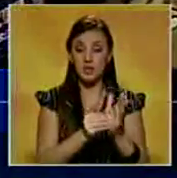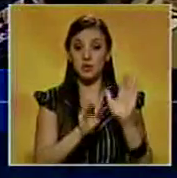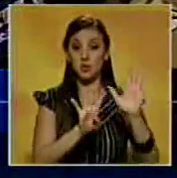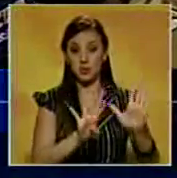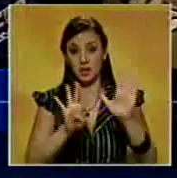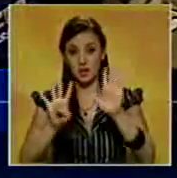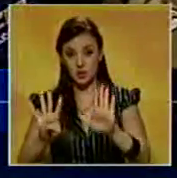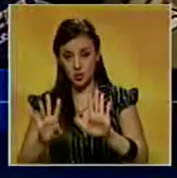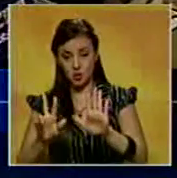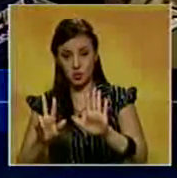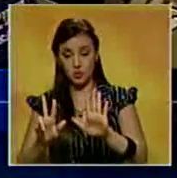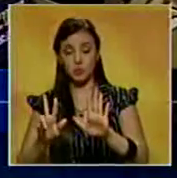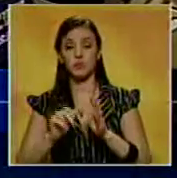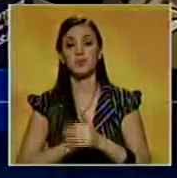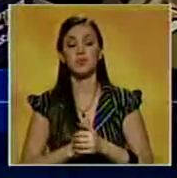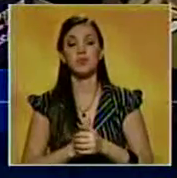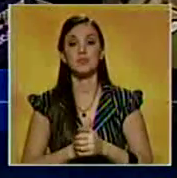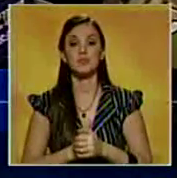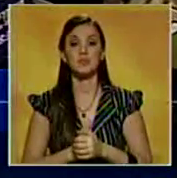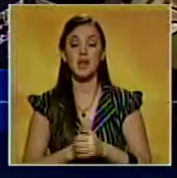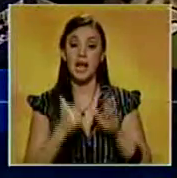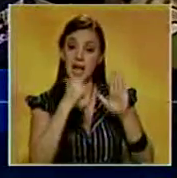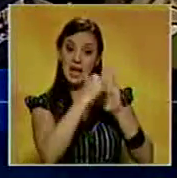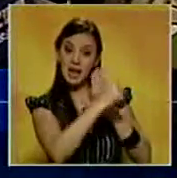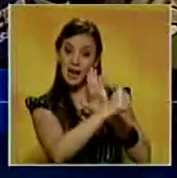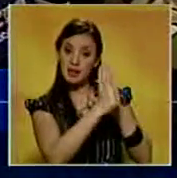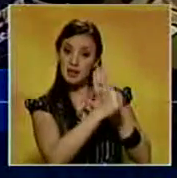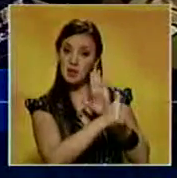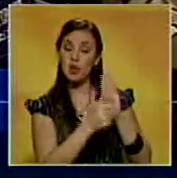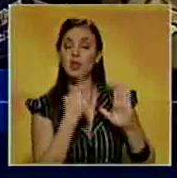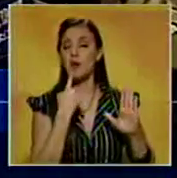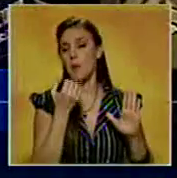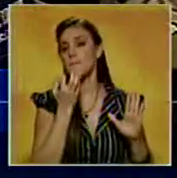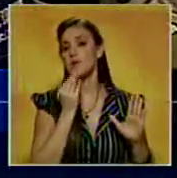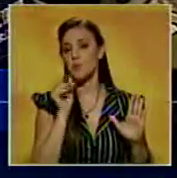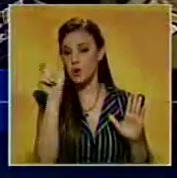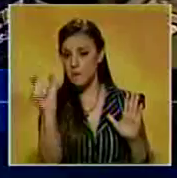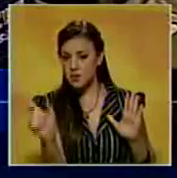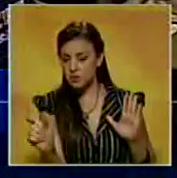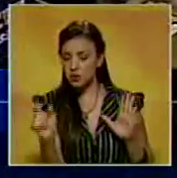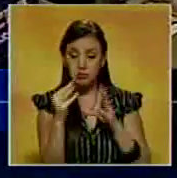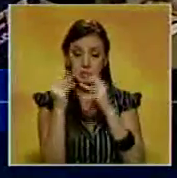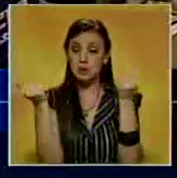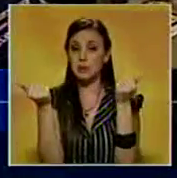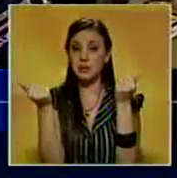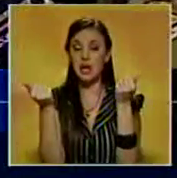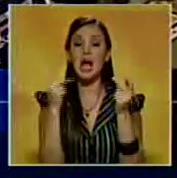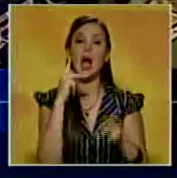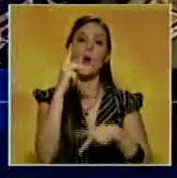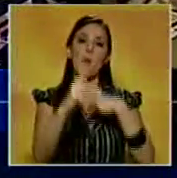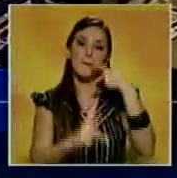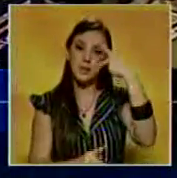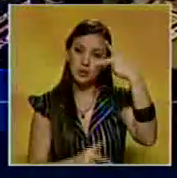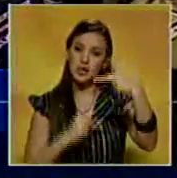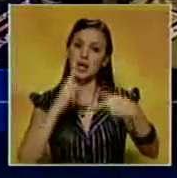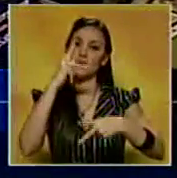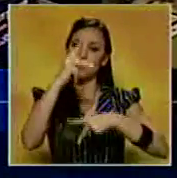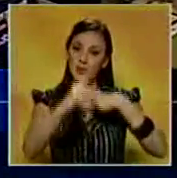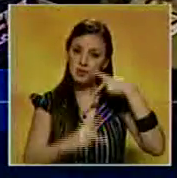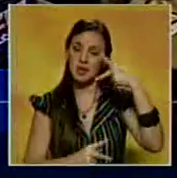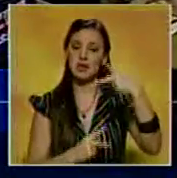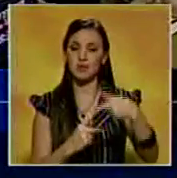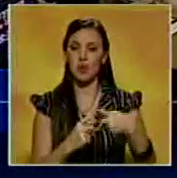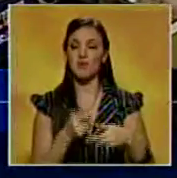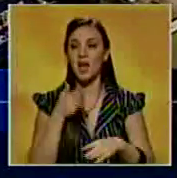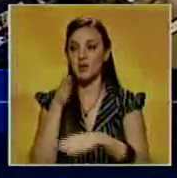421 señala que para declarar una persona ausente tiene que ser a través de un procedimiento que se sigue ante